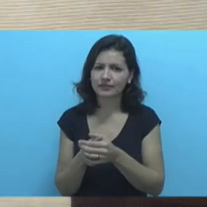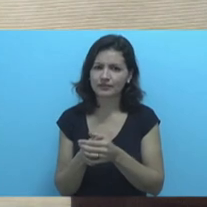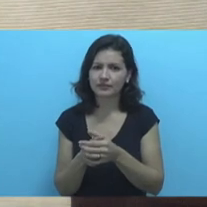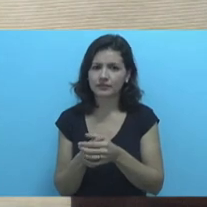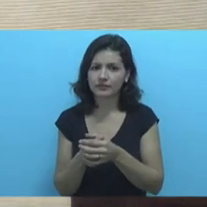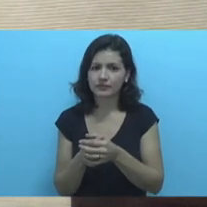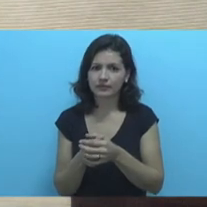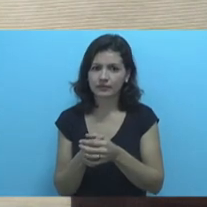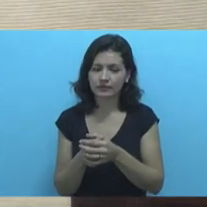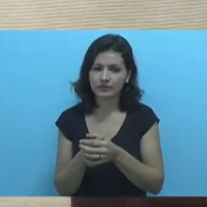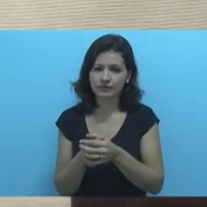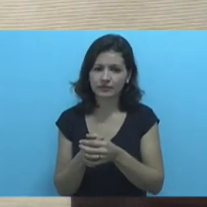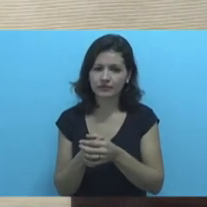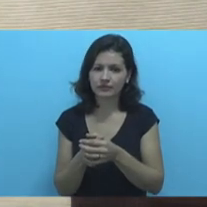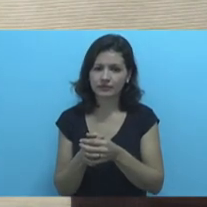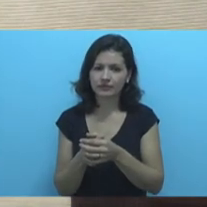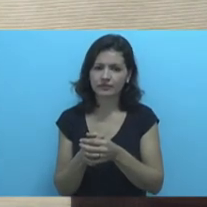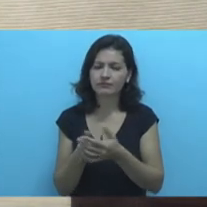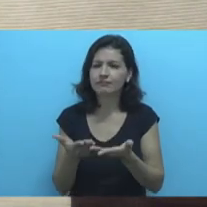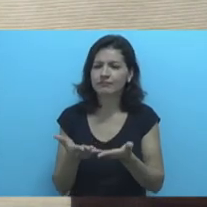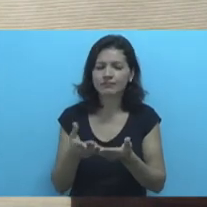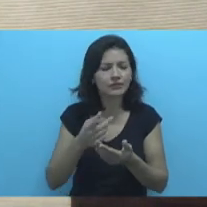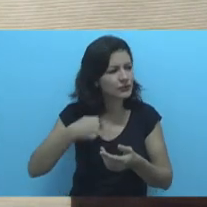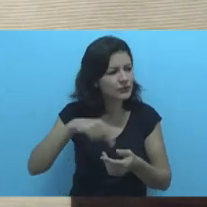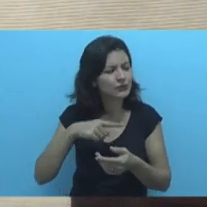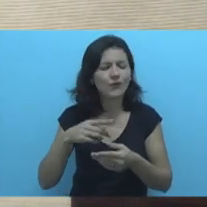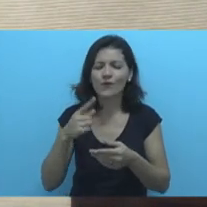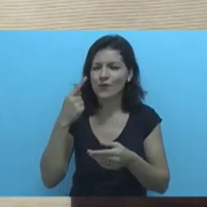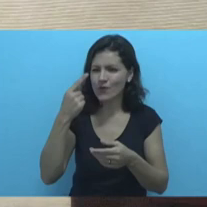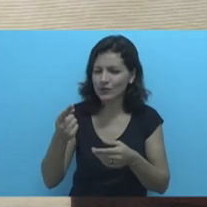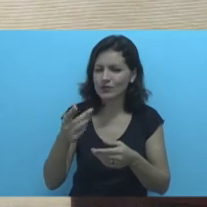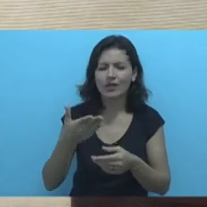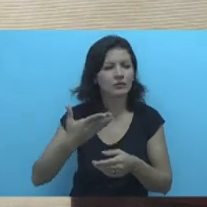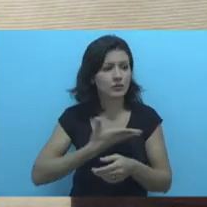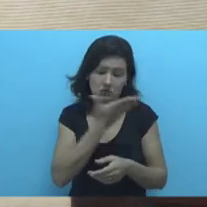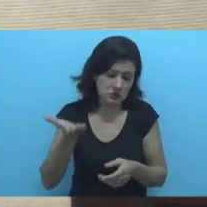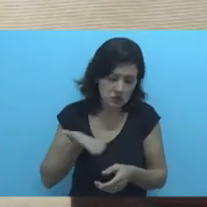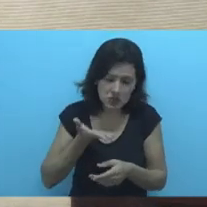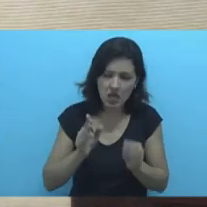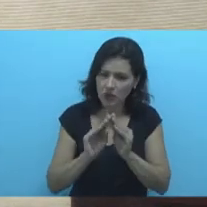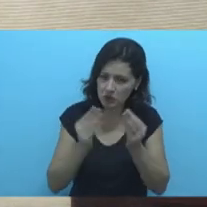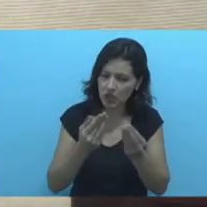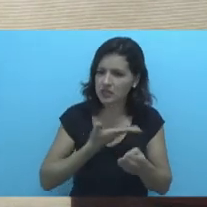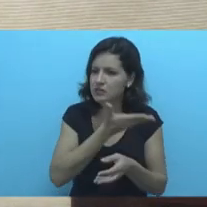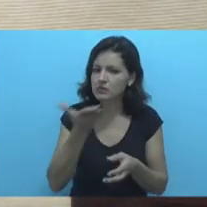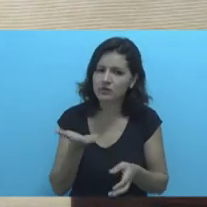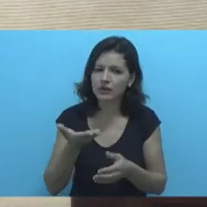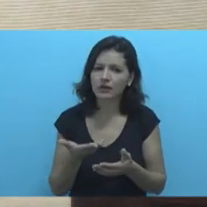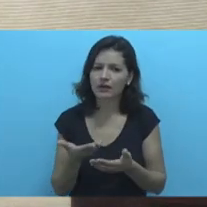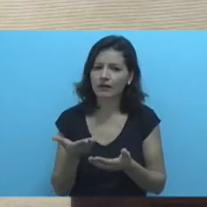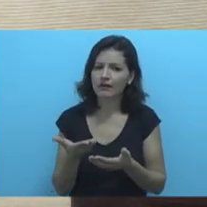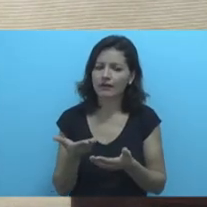hace que toda la sociedad y nosotros mismos, los que nos tocó acompañarlos en algún momento, conversar mucho con él,